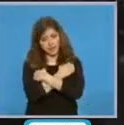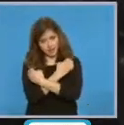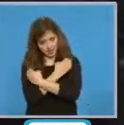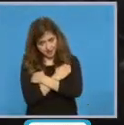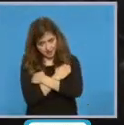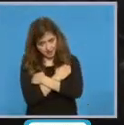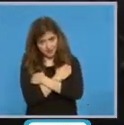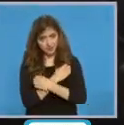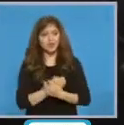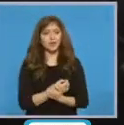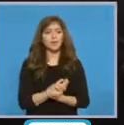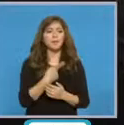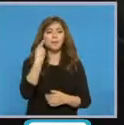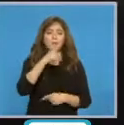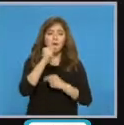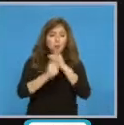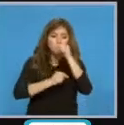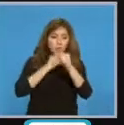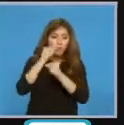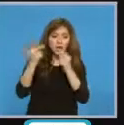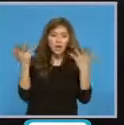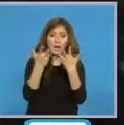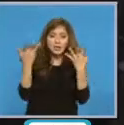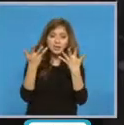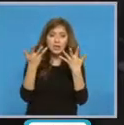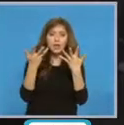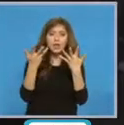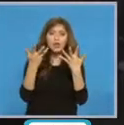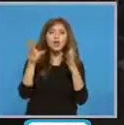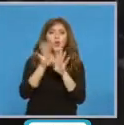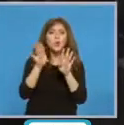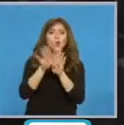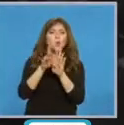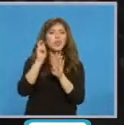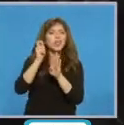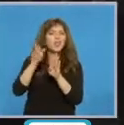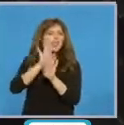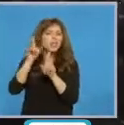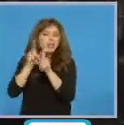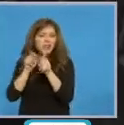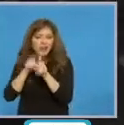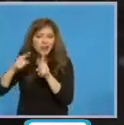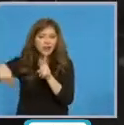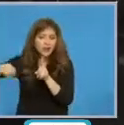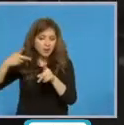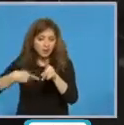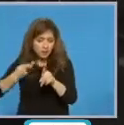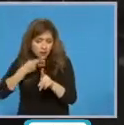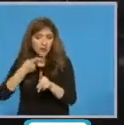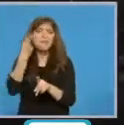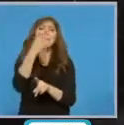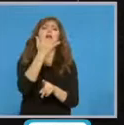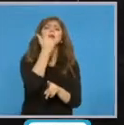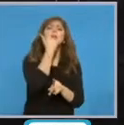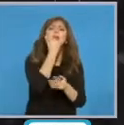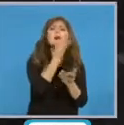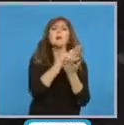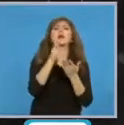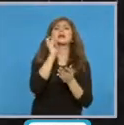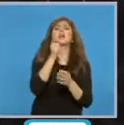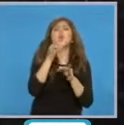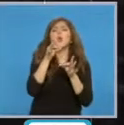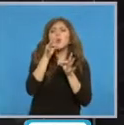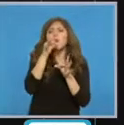tomar velocidad, ¿no? Oiga, ¿Qué comían, qué tomaban?